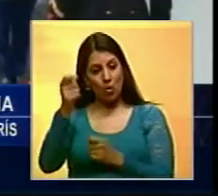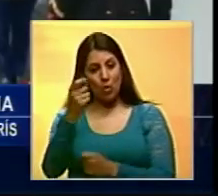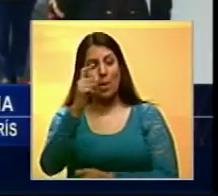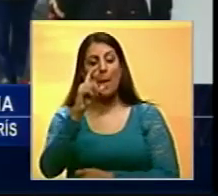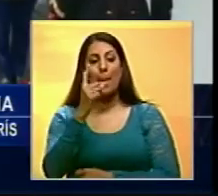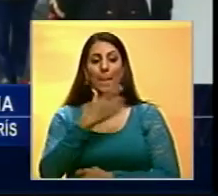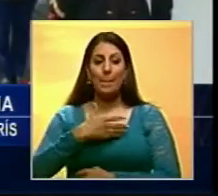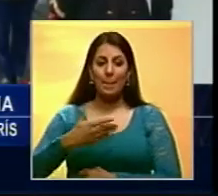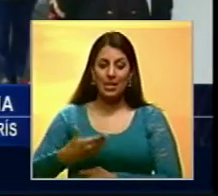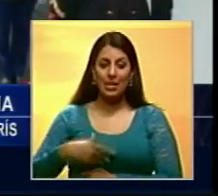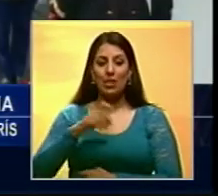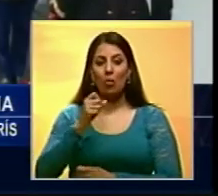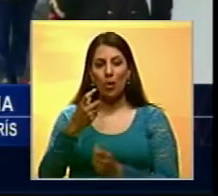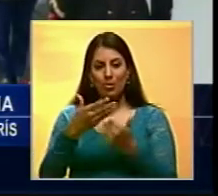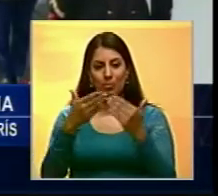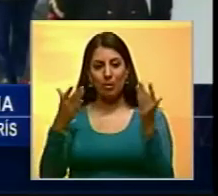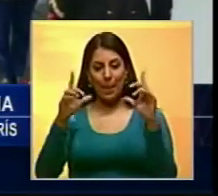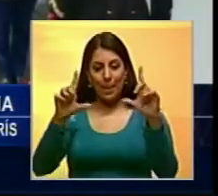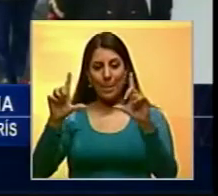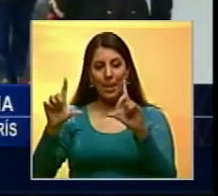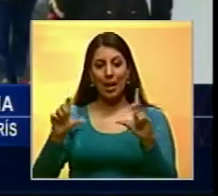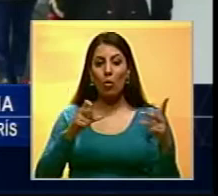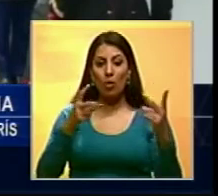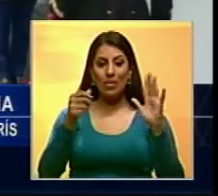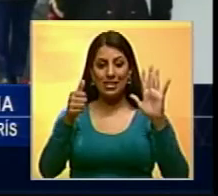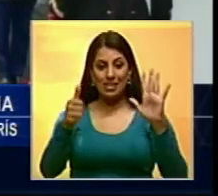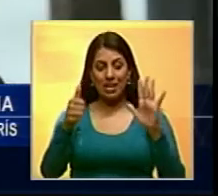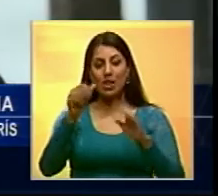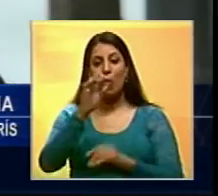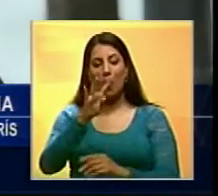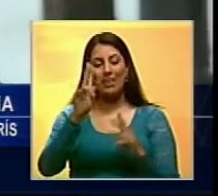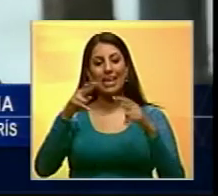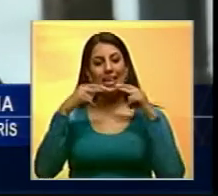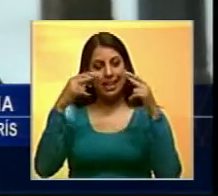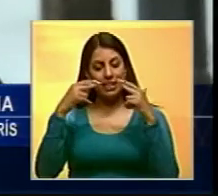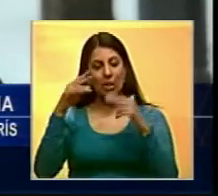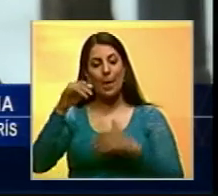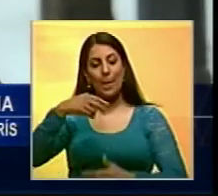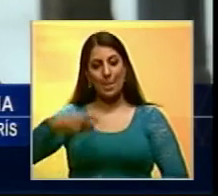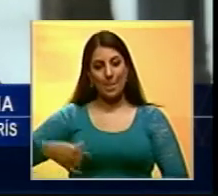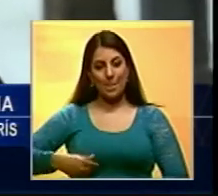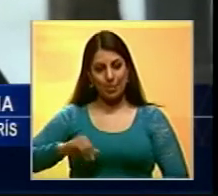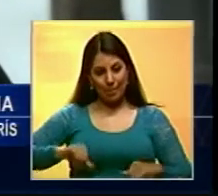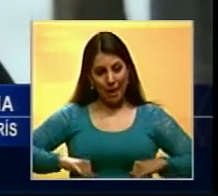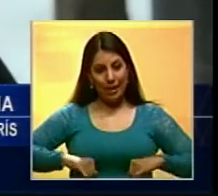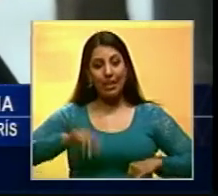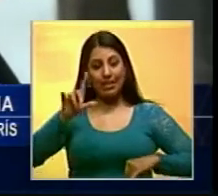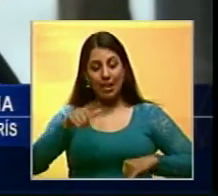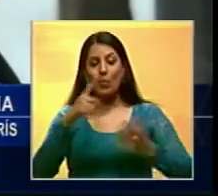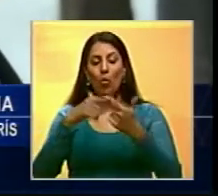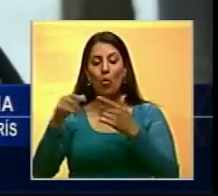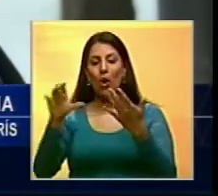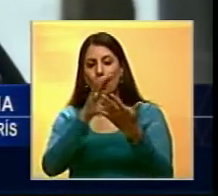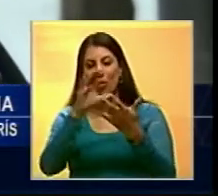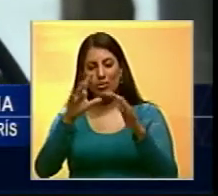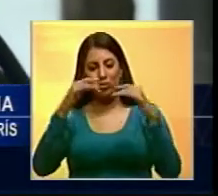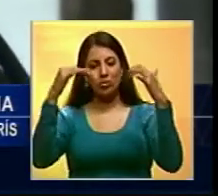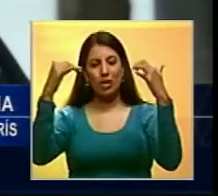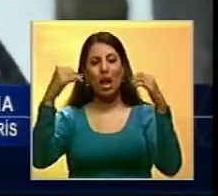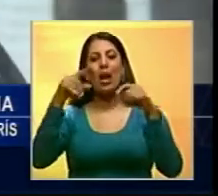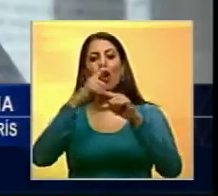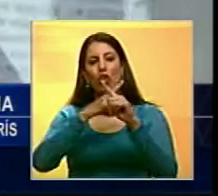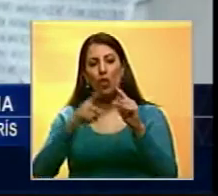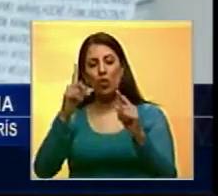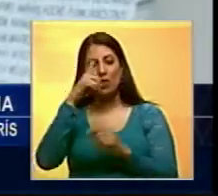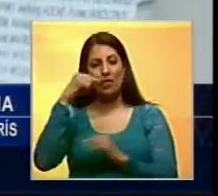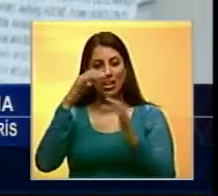primer mandatario inauguró 6 placas conmemorativas en 4 restaurantes y bares, así como en la sala de conciertos Bataclan y en el Estadio